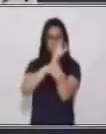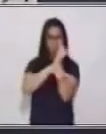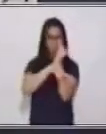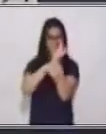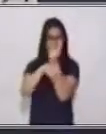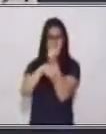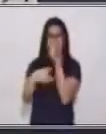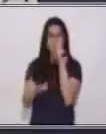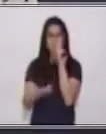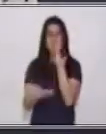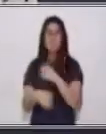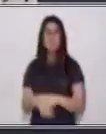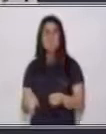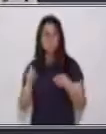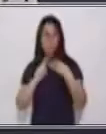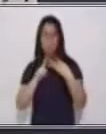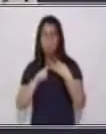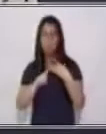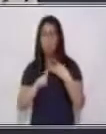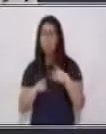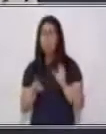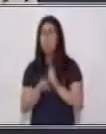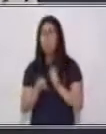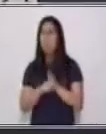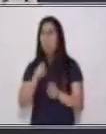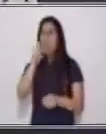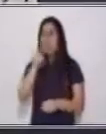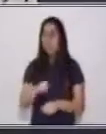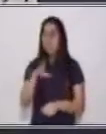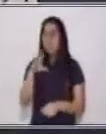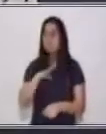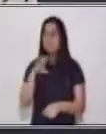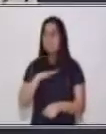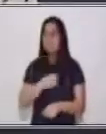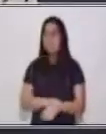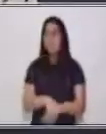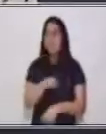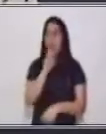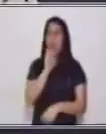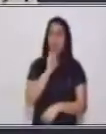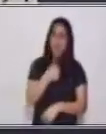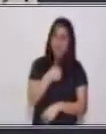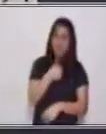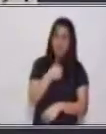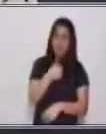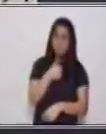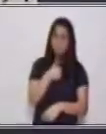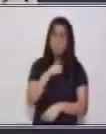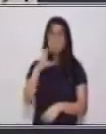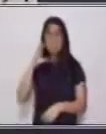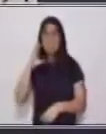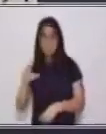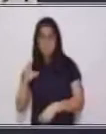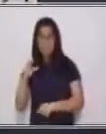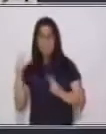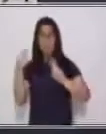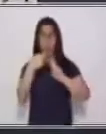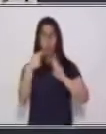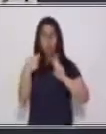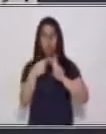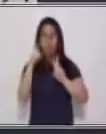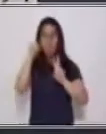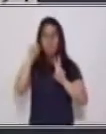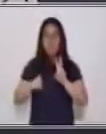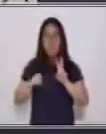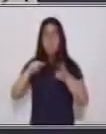si eso surge, es una hipérbola. Si nos damos cuenta, nos basamos en los dos términos iniciales, por lo tanto estos dos no pueden